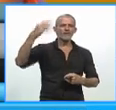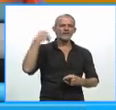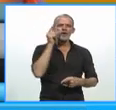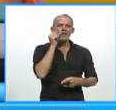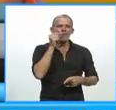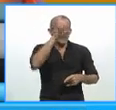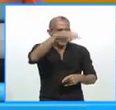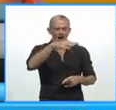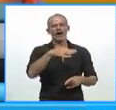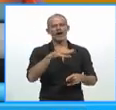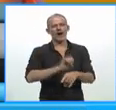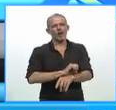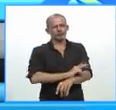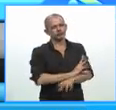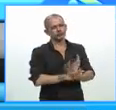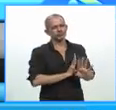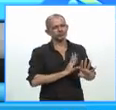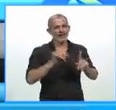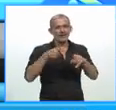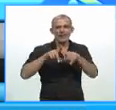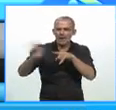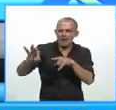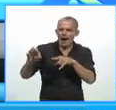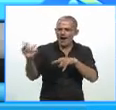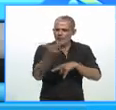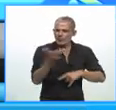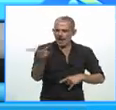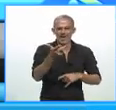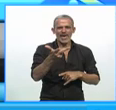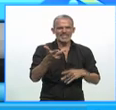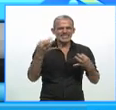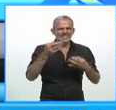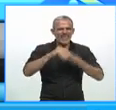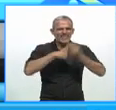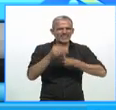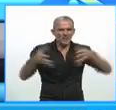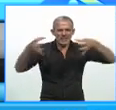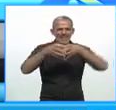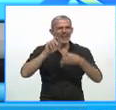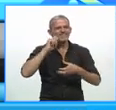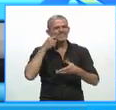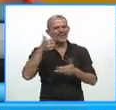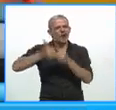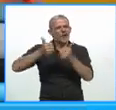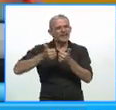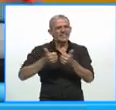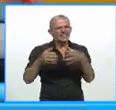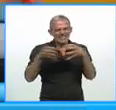ahí, increíble. Y el hecho de estar con tu hermano también es como que debe ser especial, ¿no? Hacer la competencia en